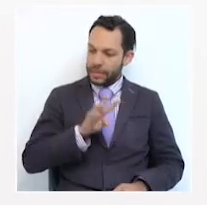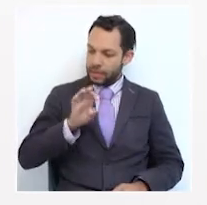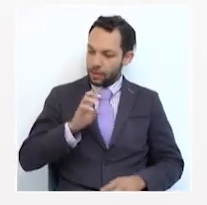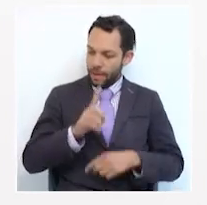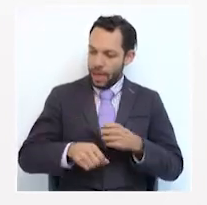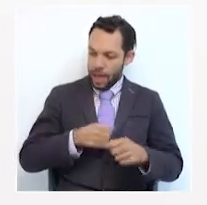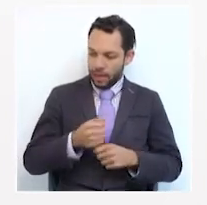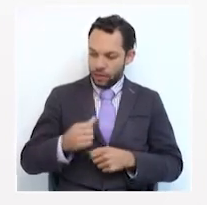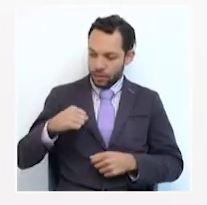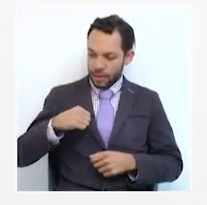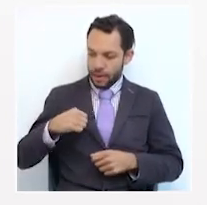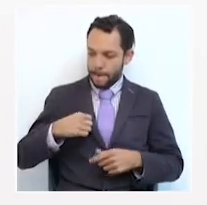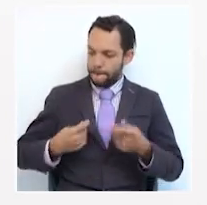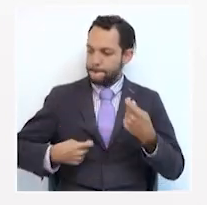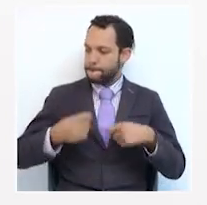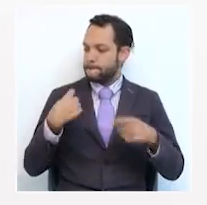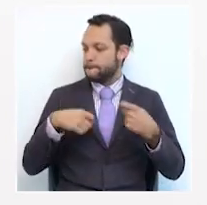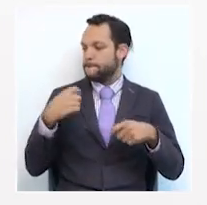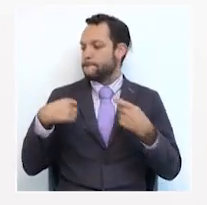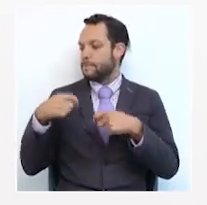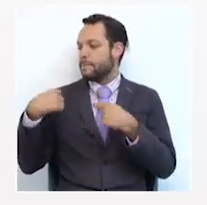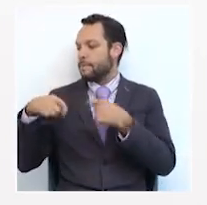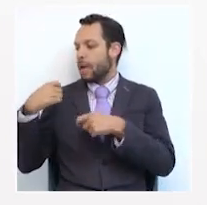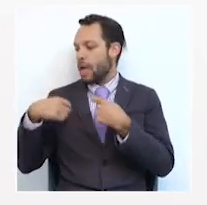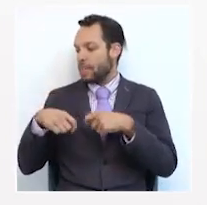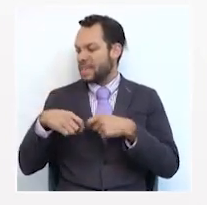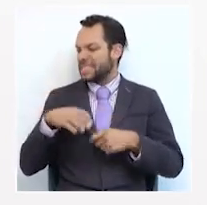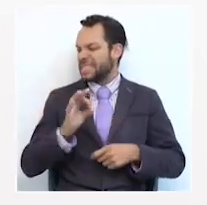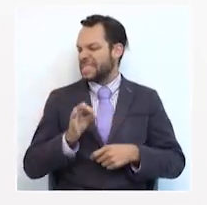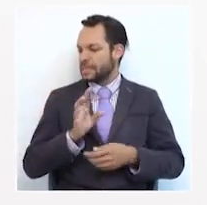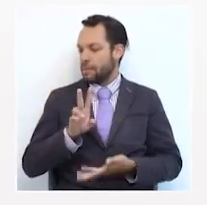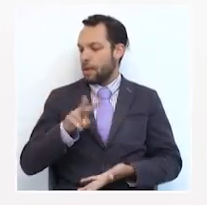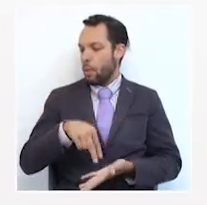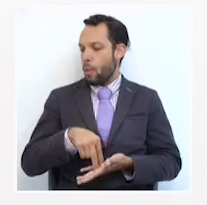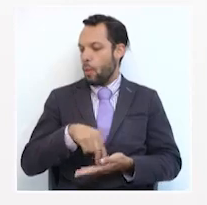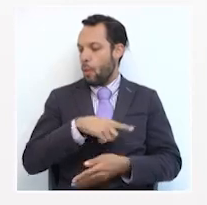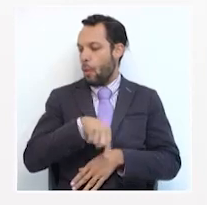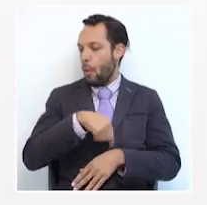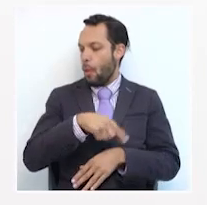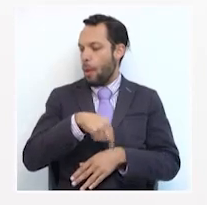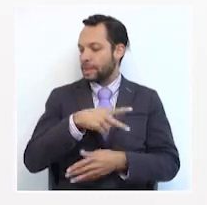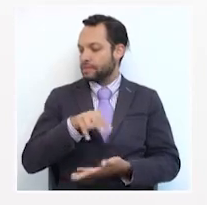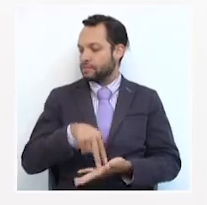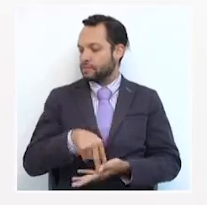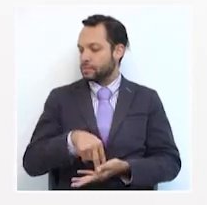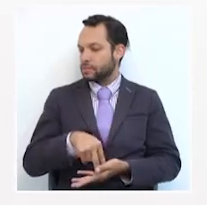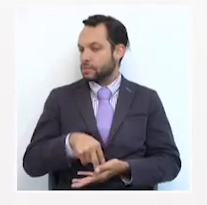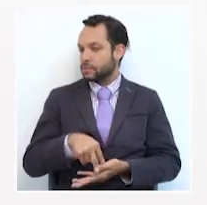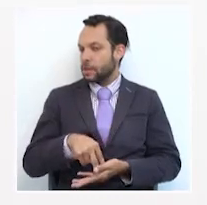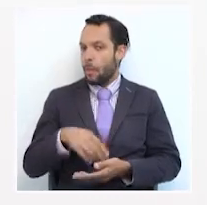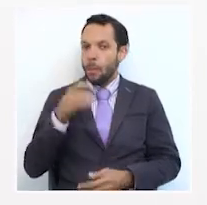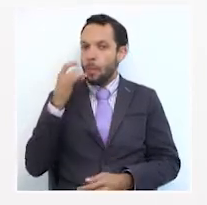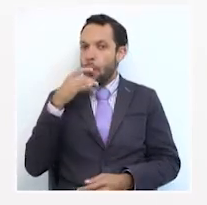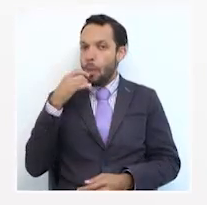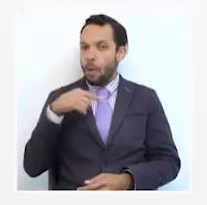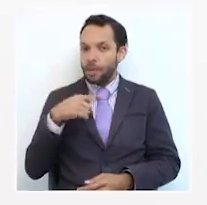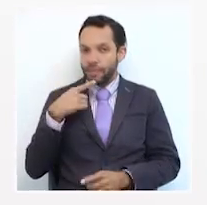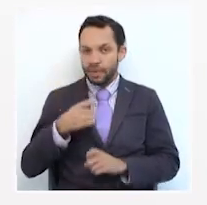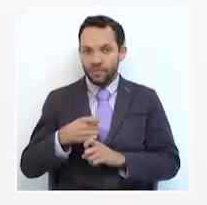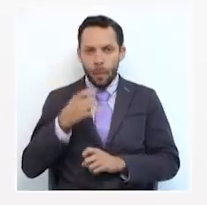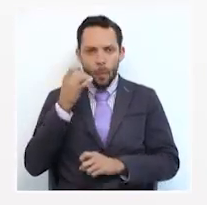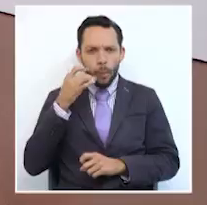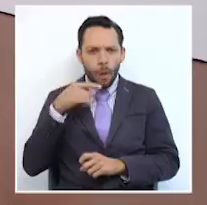de vendedora y me toca estar casi siempre de pie últimamente me están saliendo morados en las piernas era mala